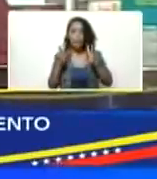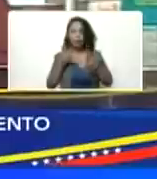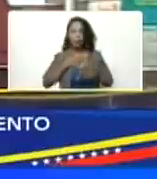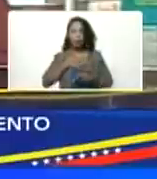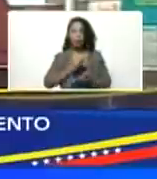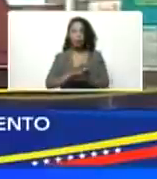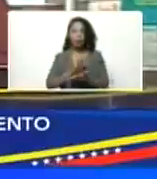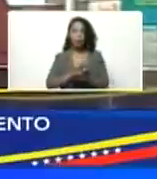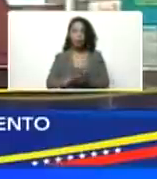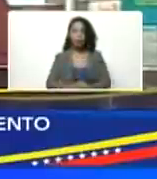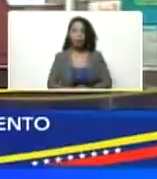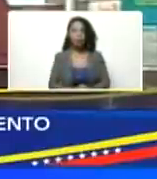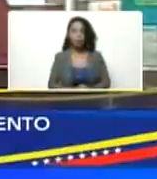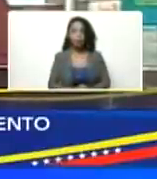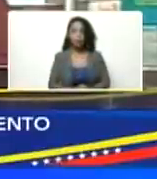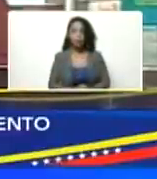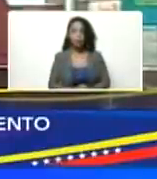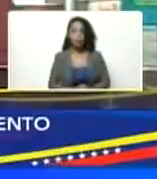armonía,